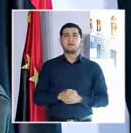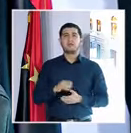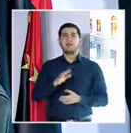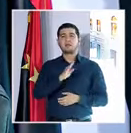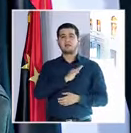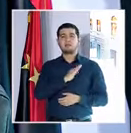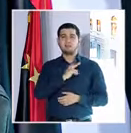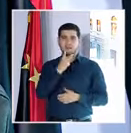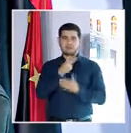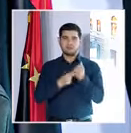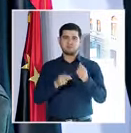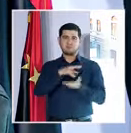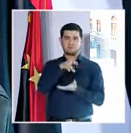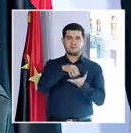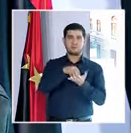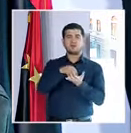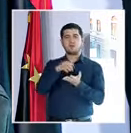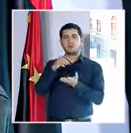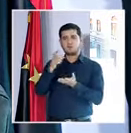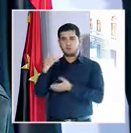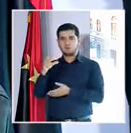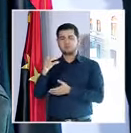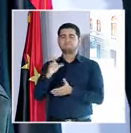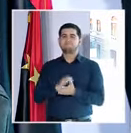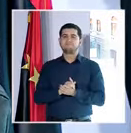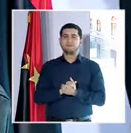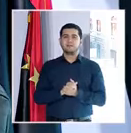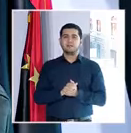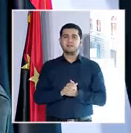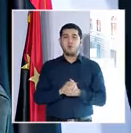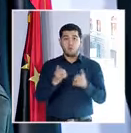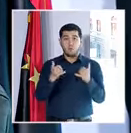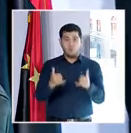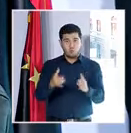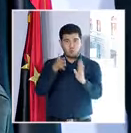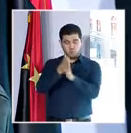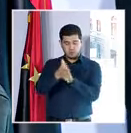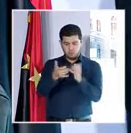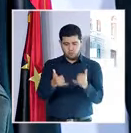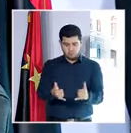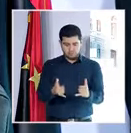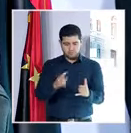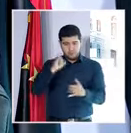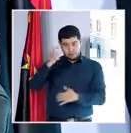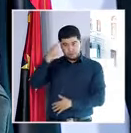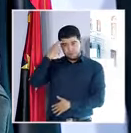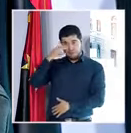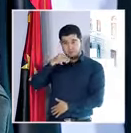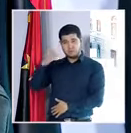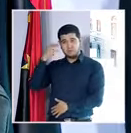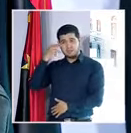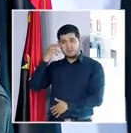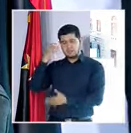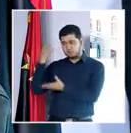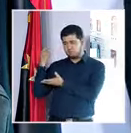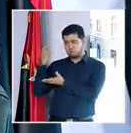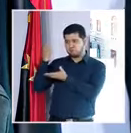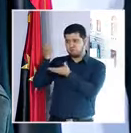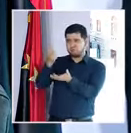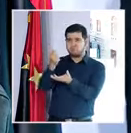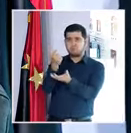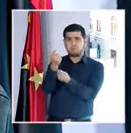Cúcuta. Al día de hoy, la Gobernación de Norte de Santander hará una inversión, en primer